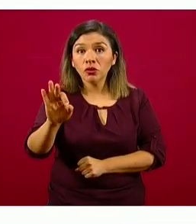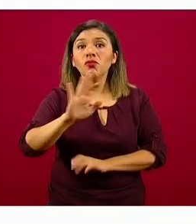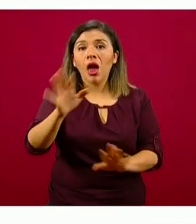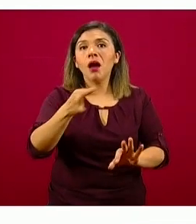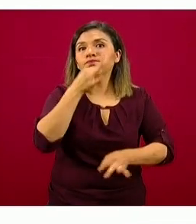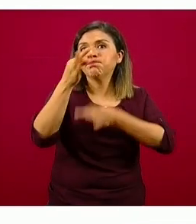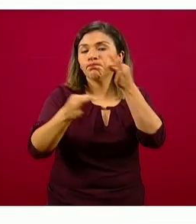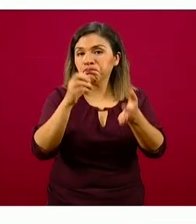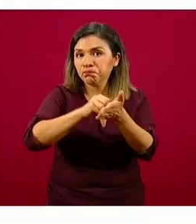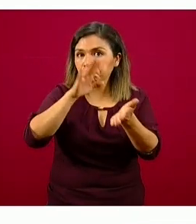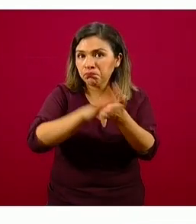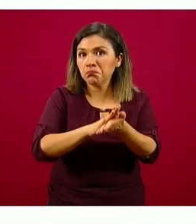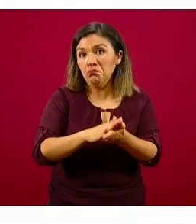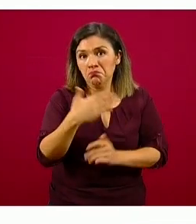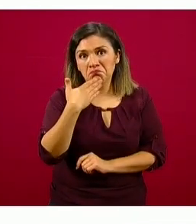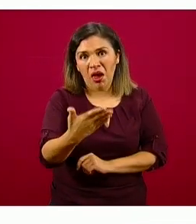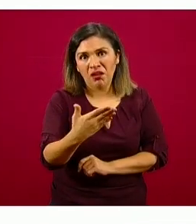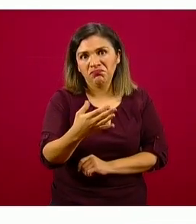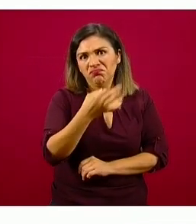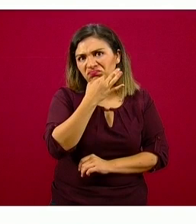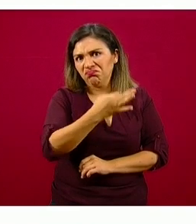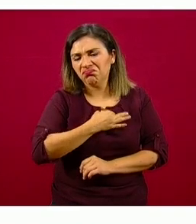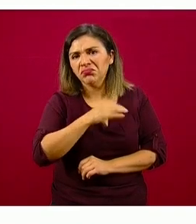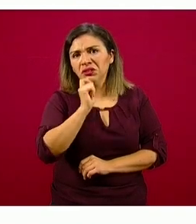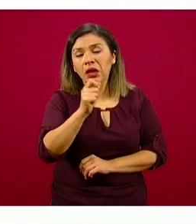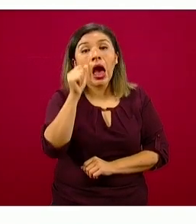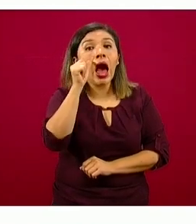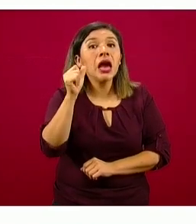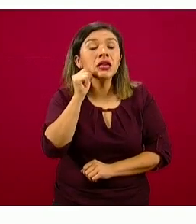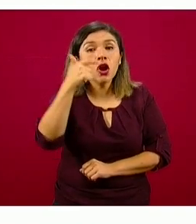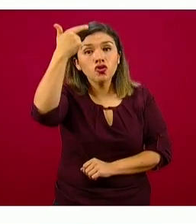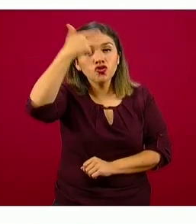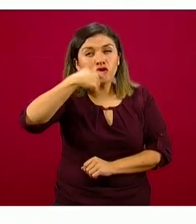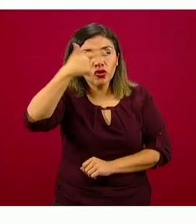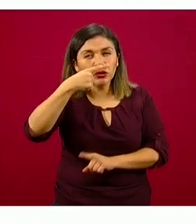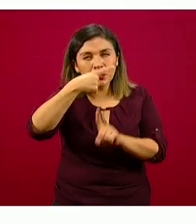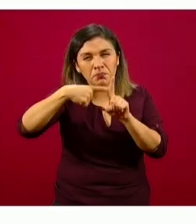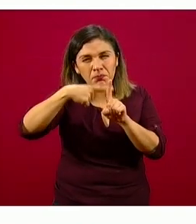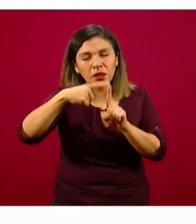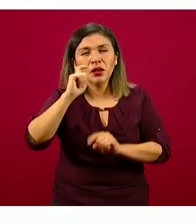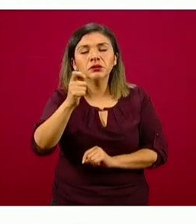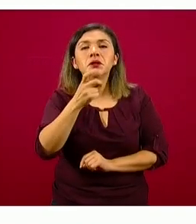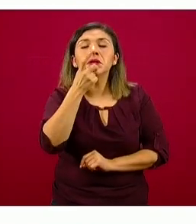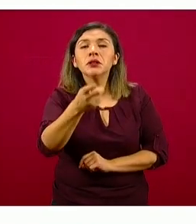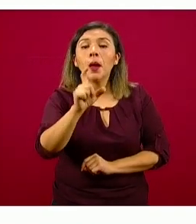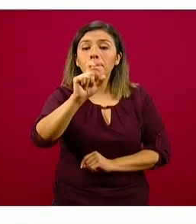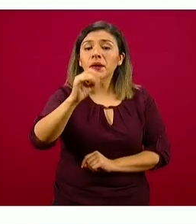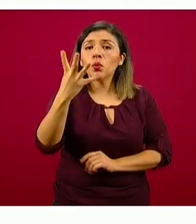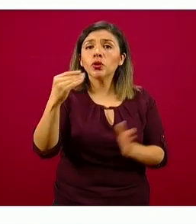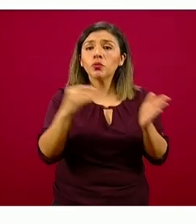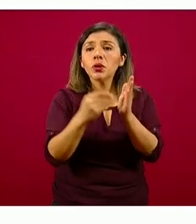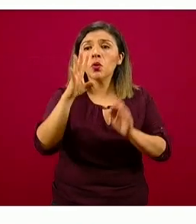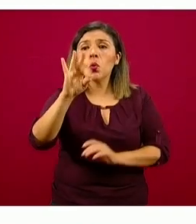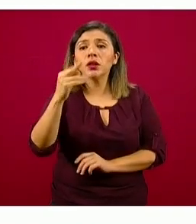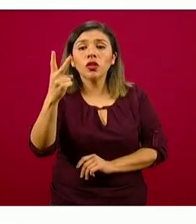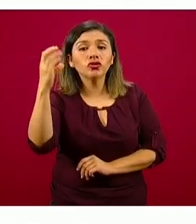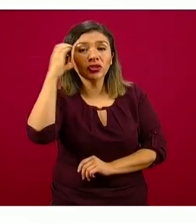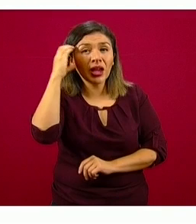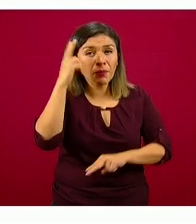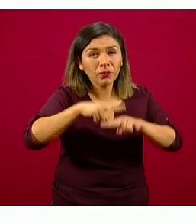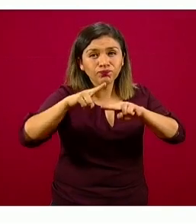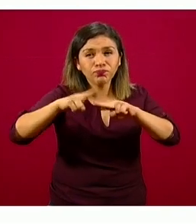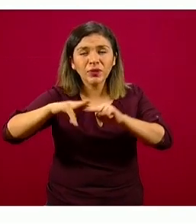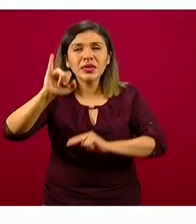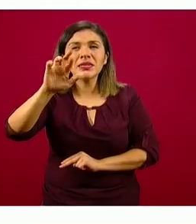notificación, bastante buena. Nos dice al corte de ayer a la medianoche que de las 24.042 camas generales IRA que